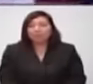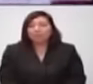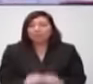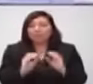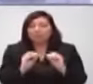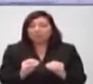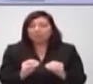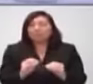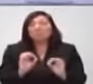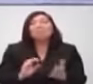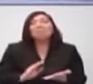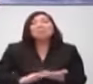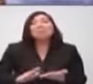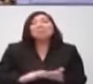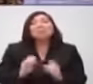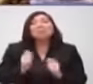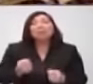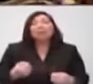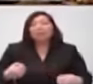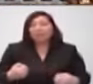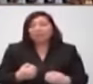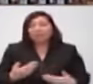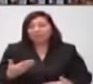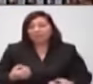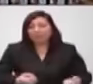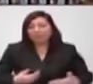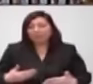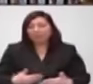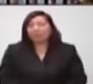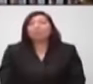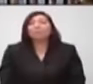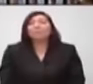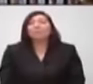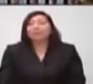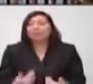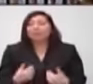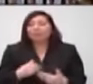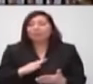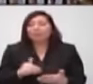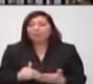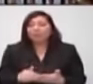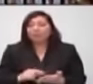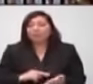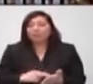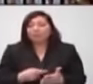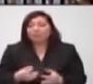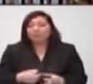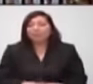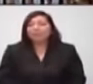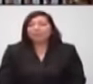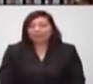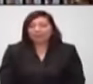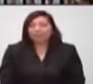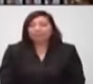dando autorizaciones para el funcionamiento de estos corredores viales que iban a tener todas las implicancias que ya las